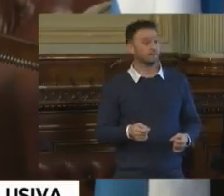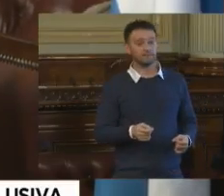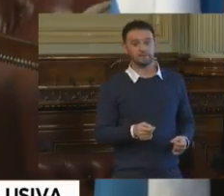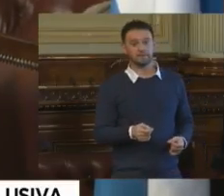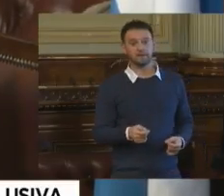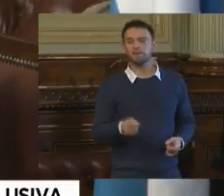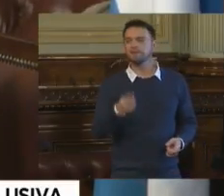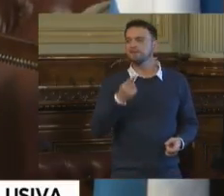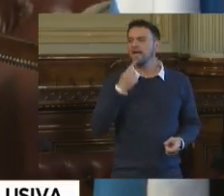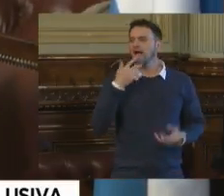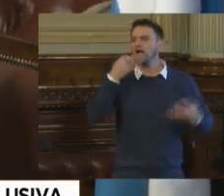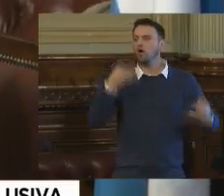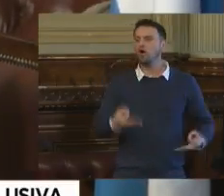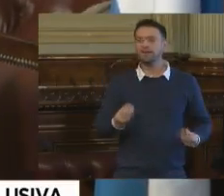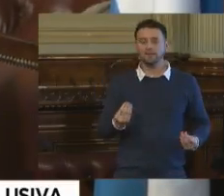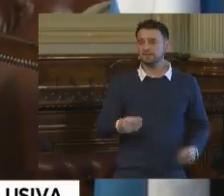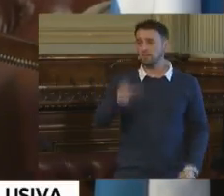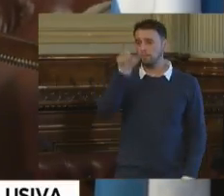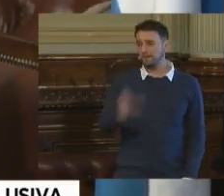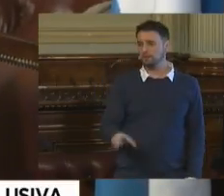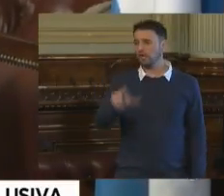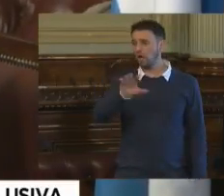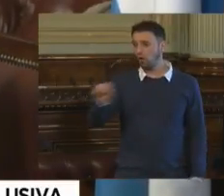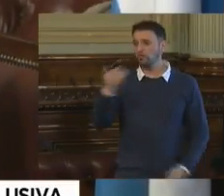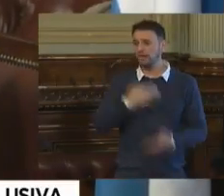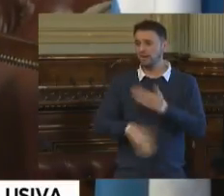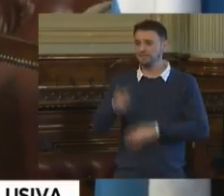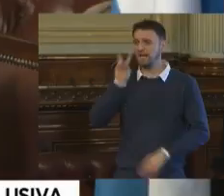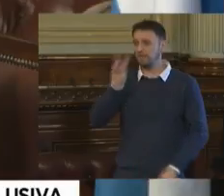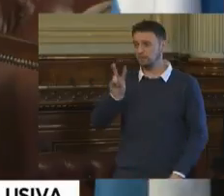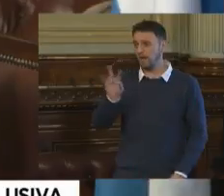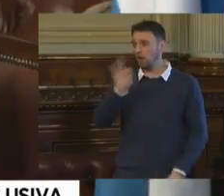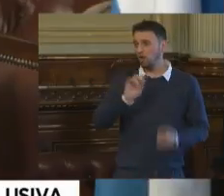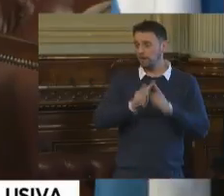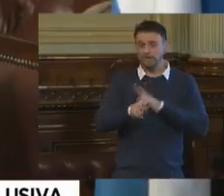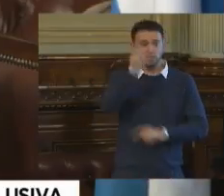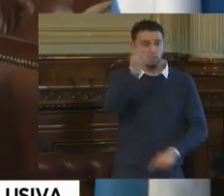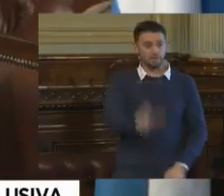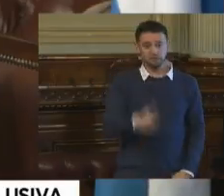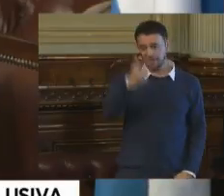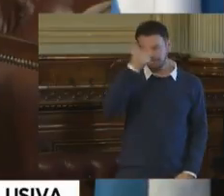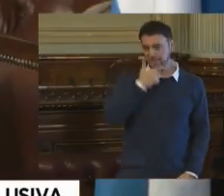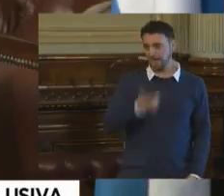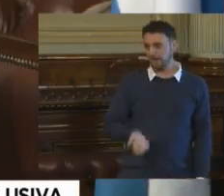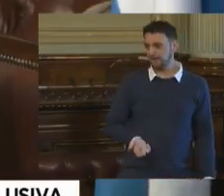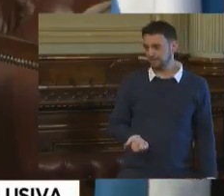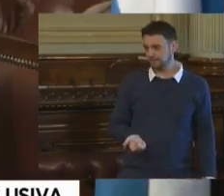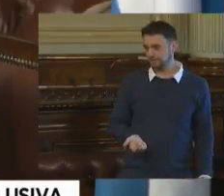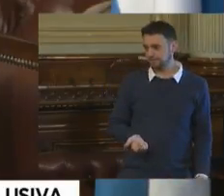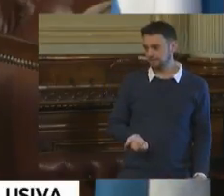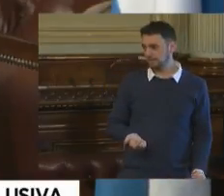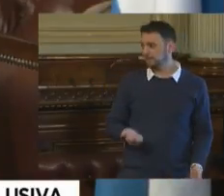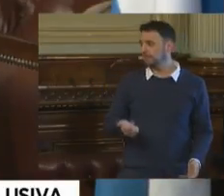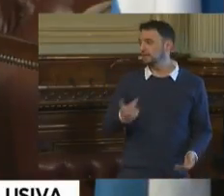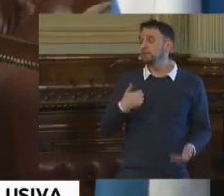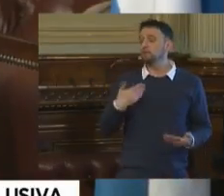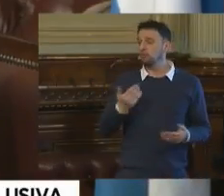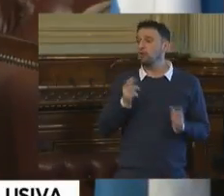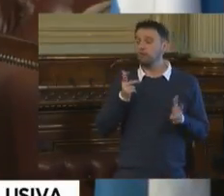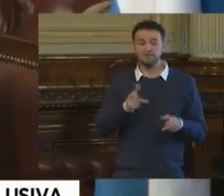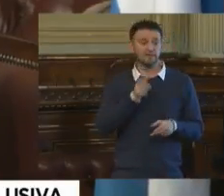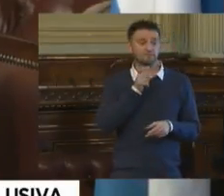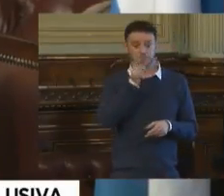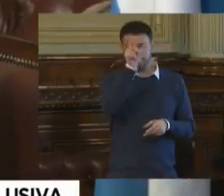era en persona con discapacidad visual o una persona ciega digamos las discapacidades se pueden nombrar